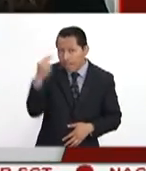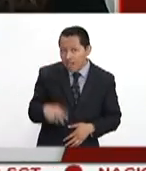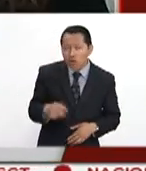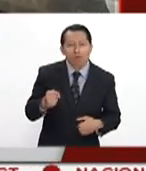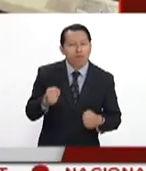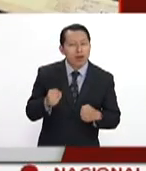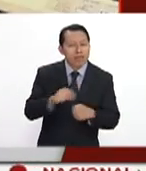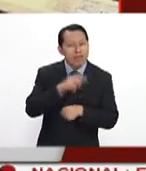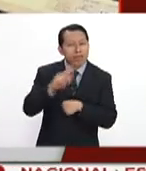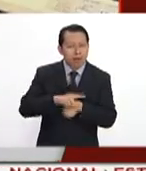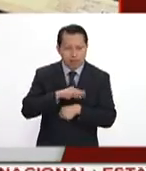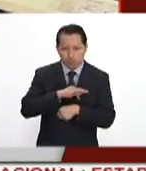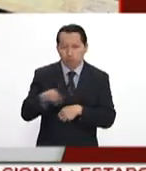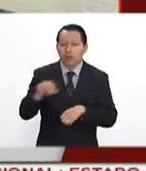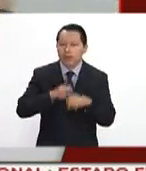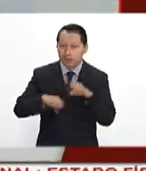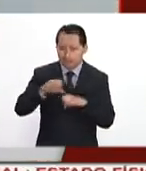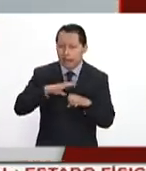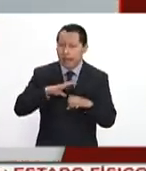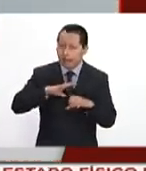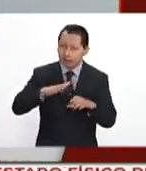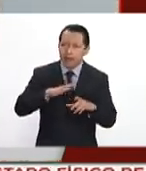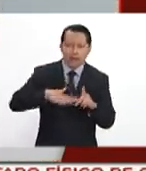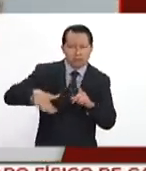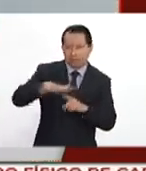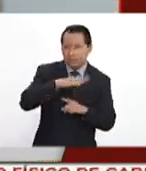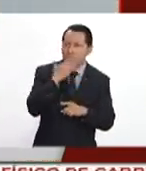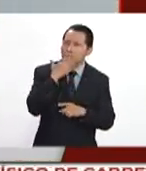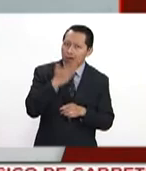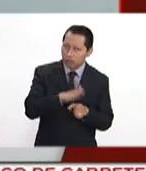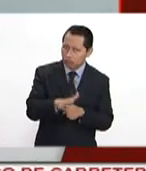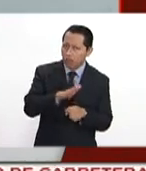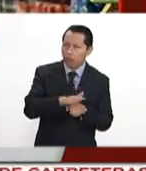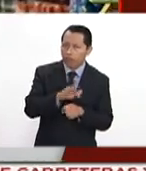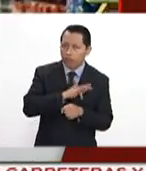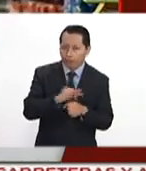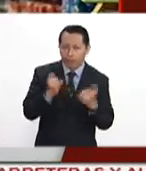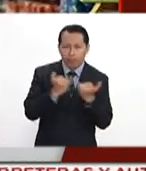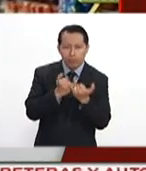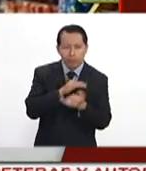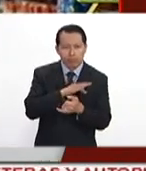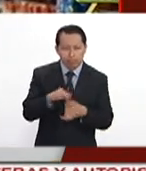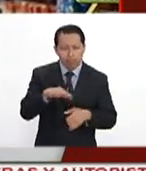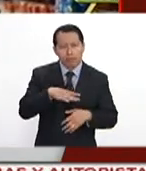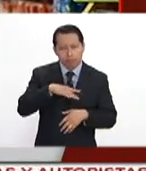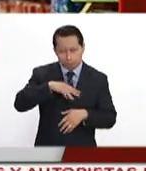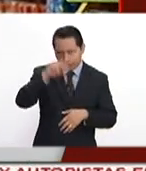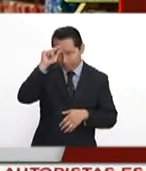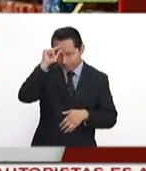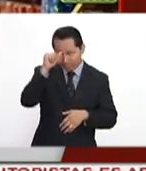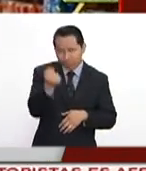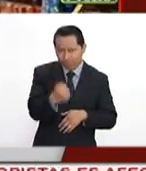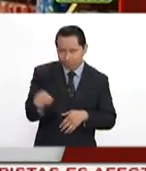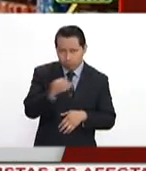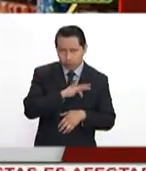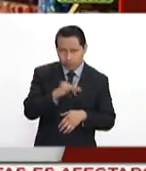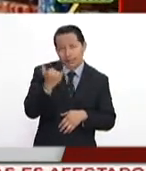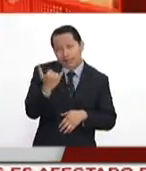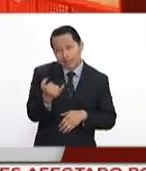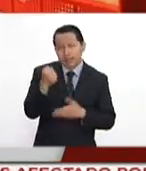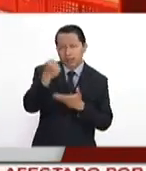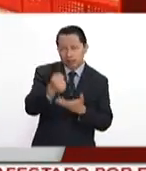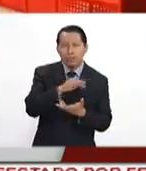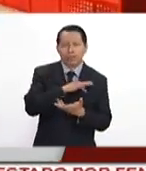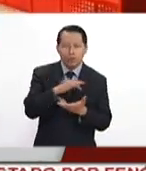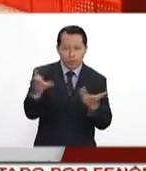país para emprender, hay las condiciones correctas y existe desde el talento hasta los recursos para hacerlo. En